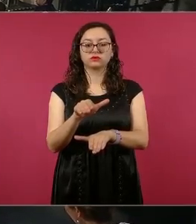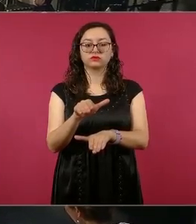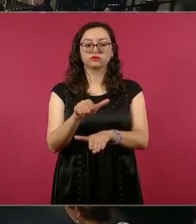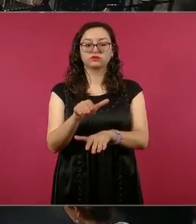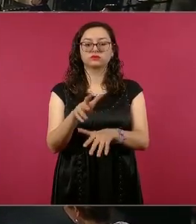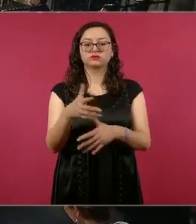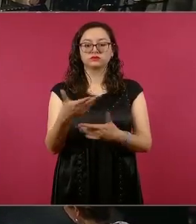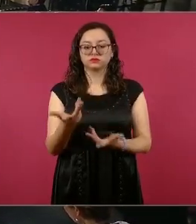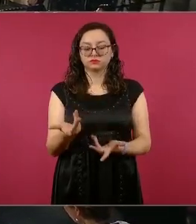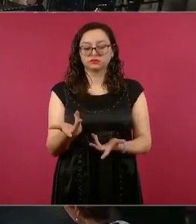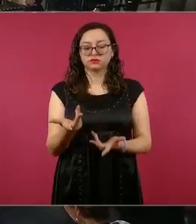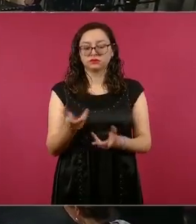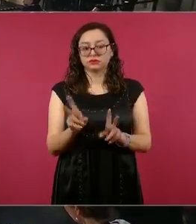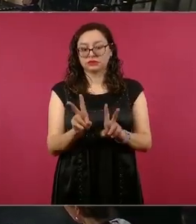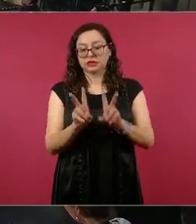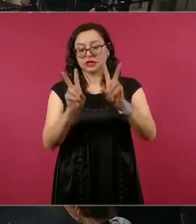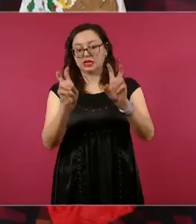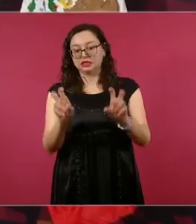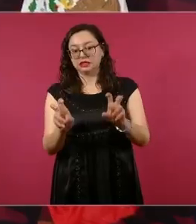el avance